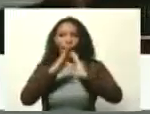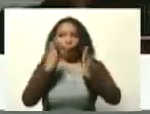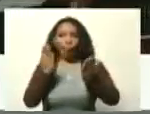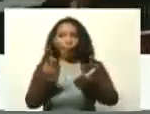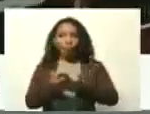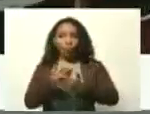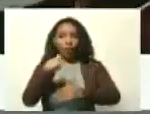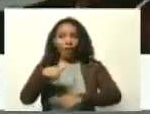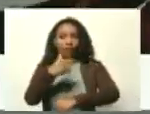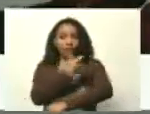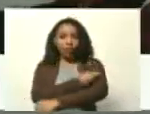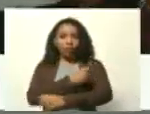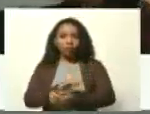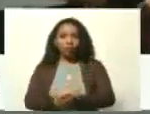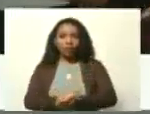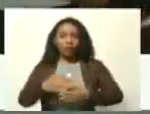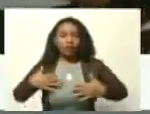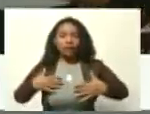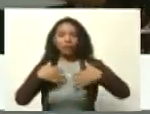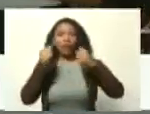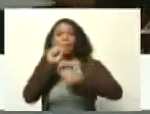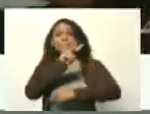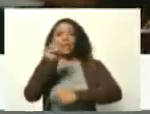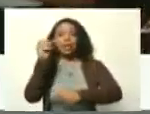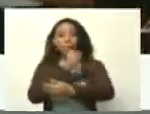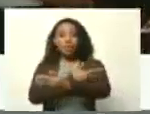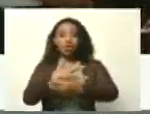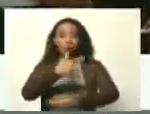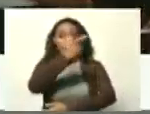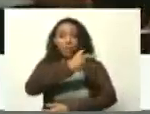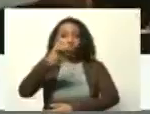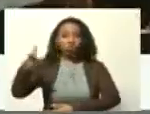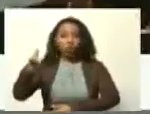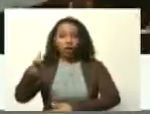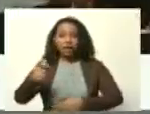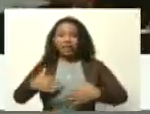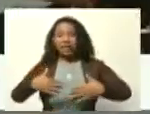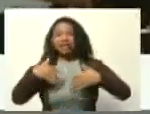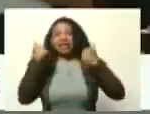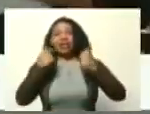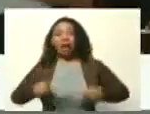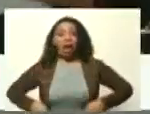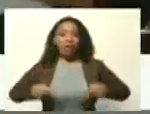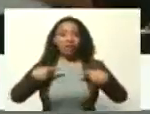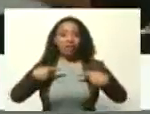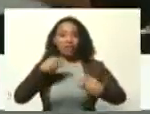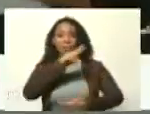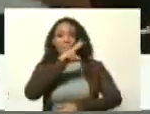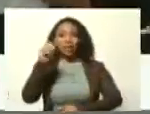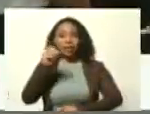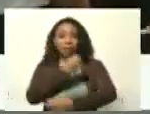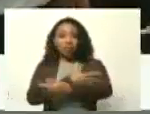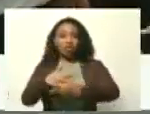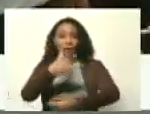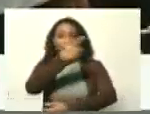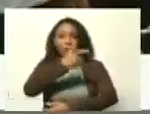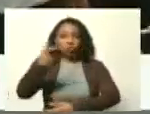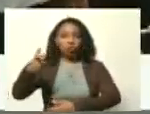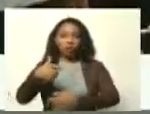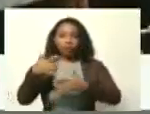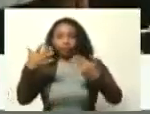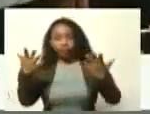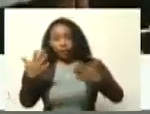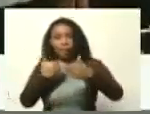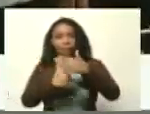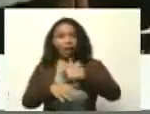vacuna ha salvado más de 20 millones de personas, ha salvado la vida de más de 20 millones de personas. Así que